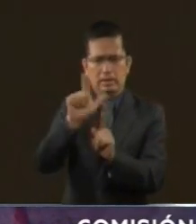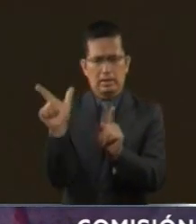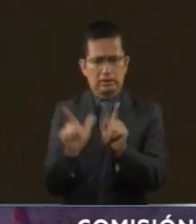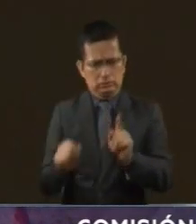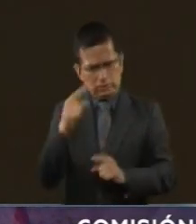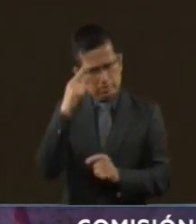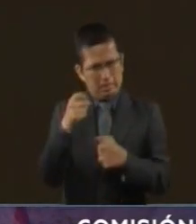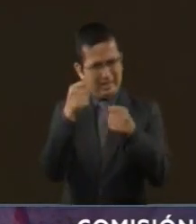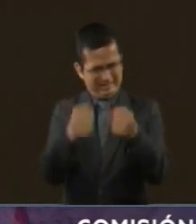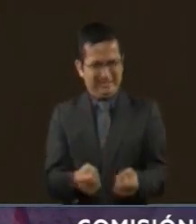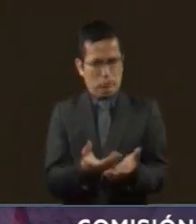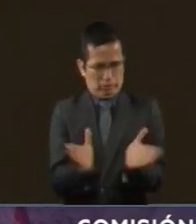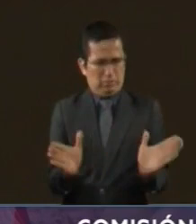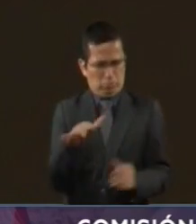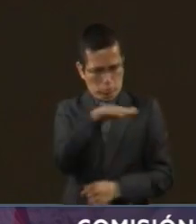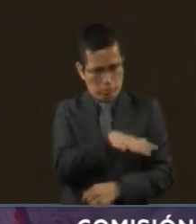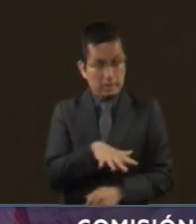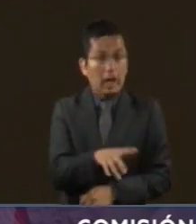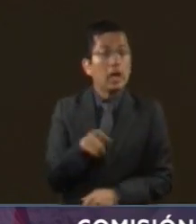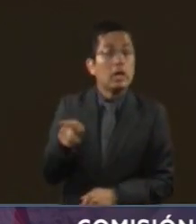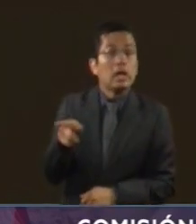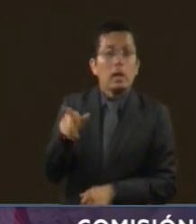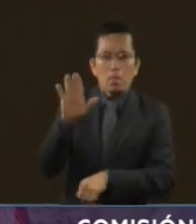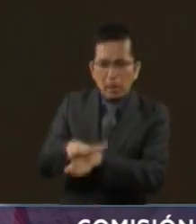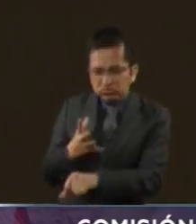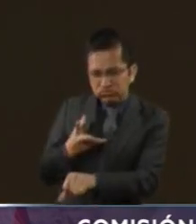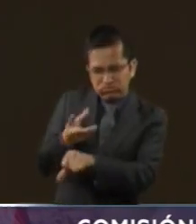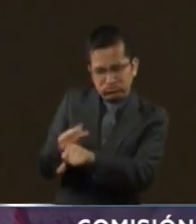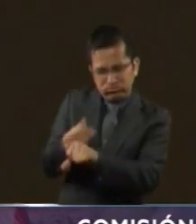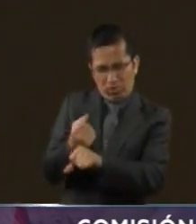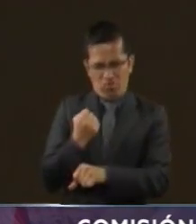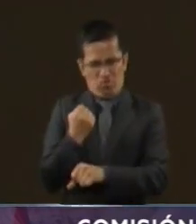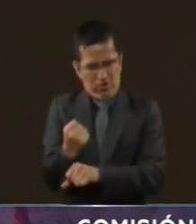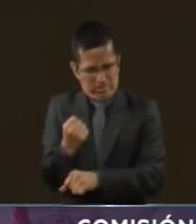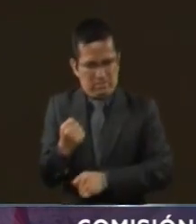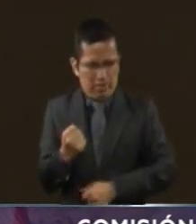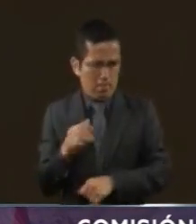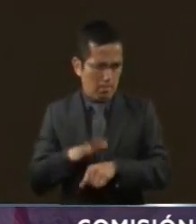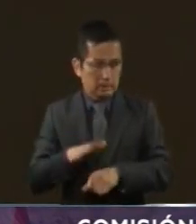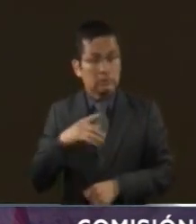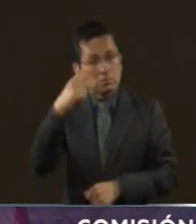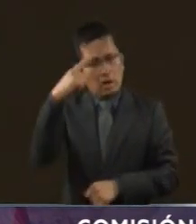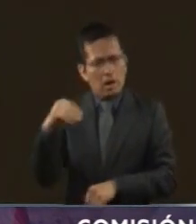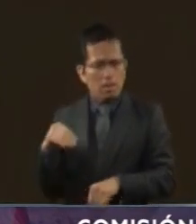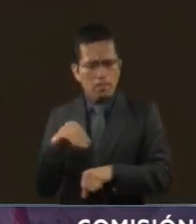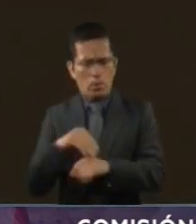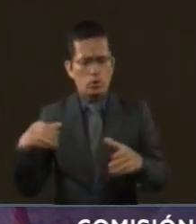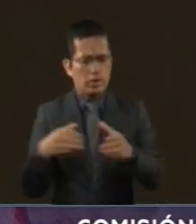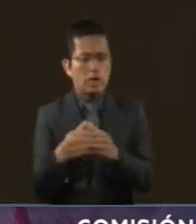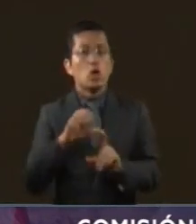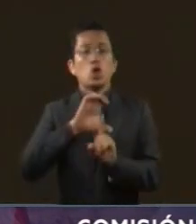Seguridad Pública y en términos particulares crear una Comisión Nacional